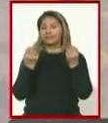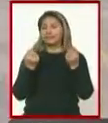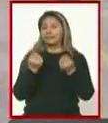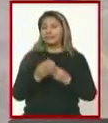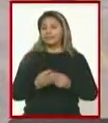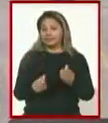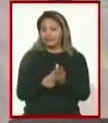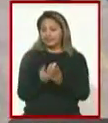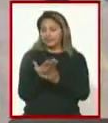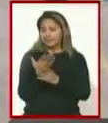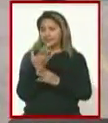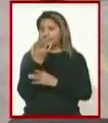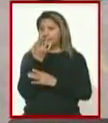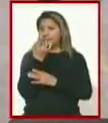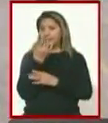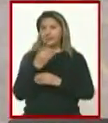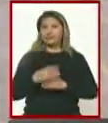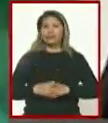sus productos, ¿no?